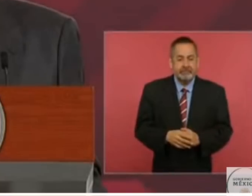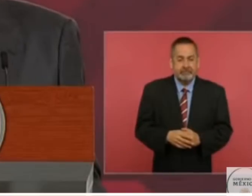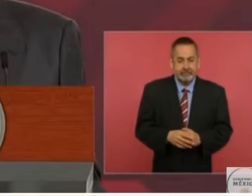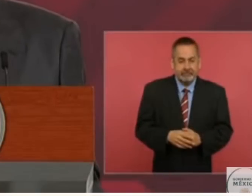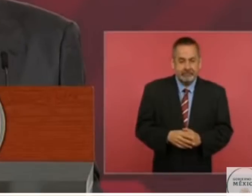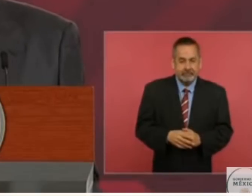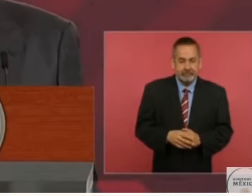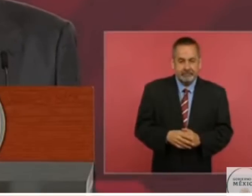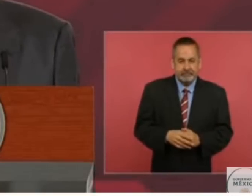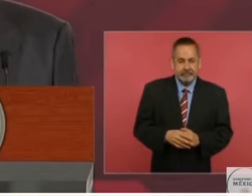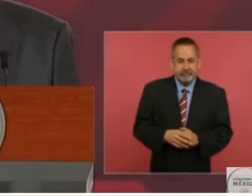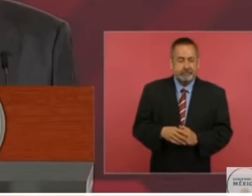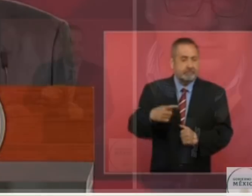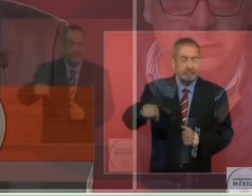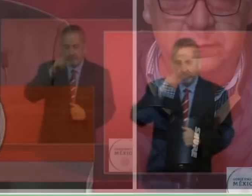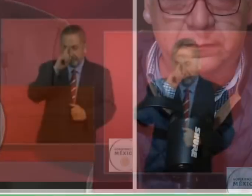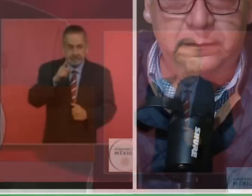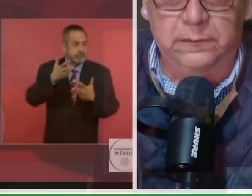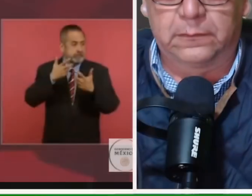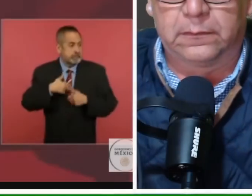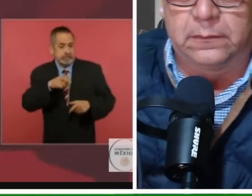no nos asustemos, todo es tranquilo.